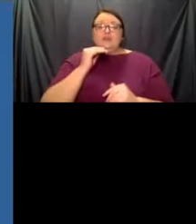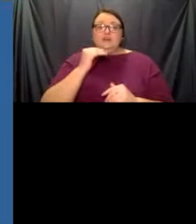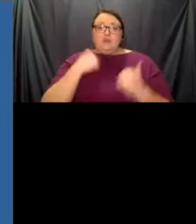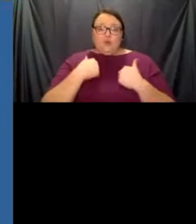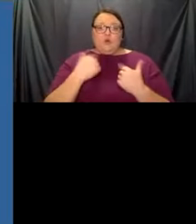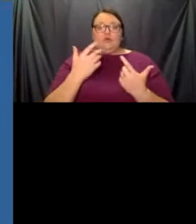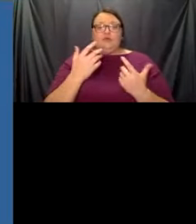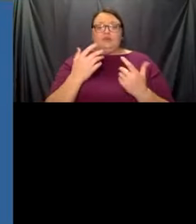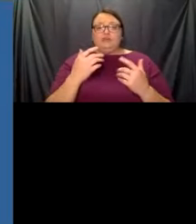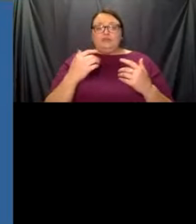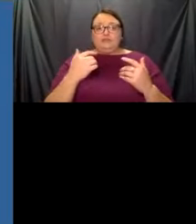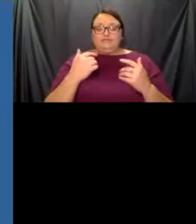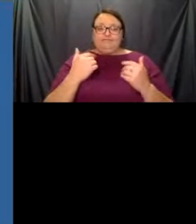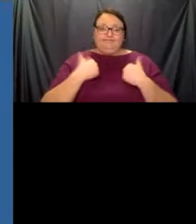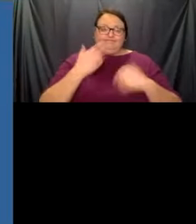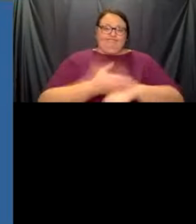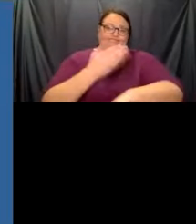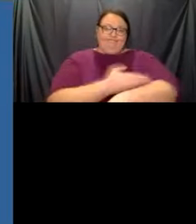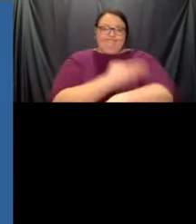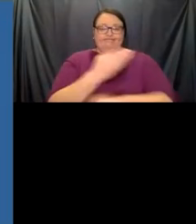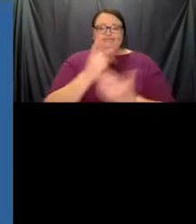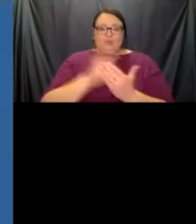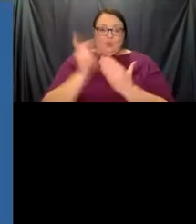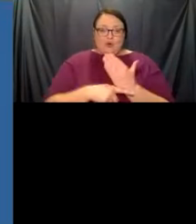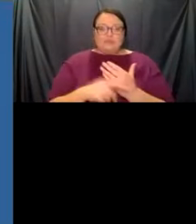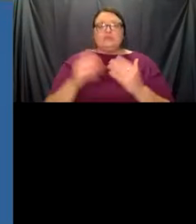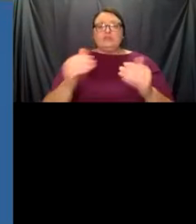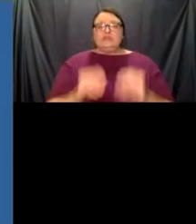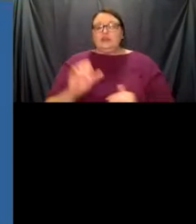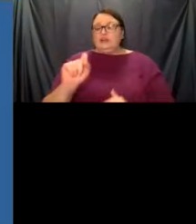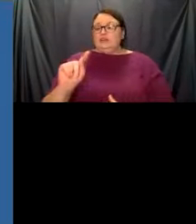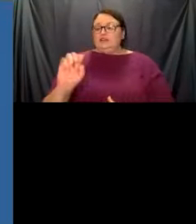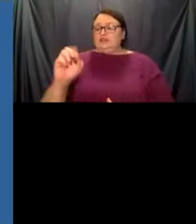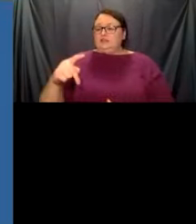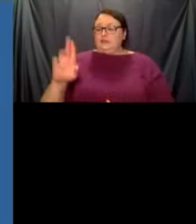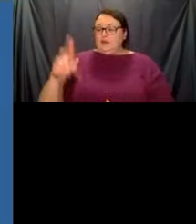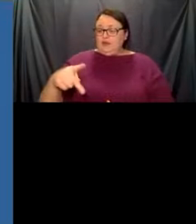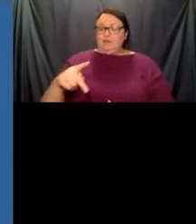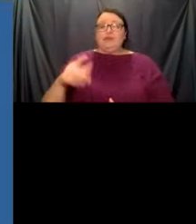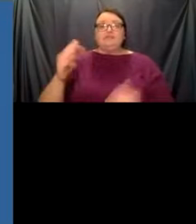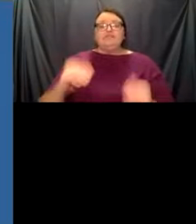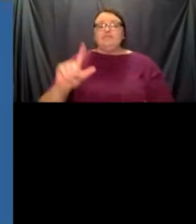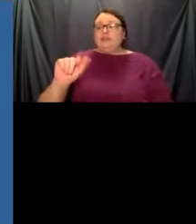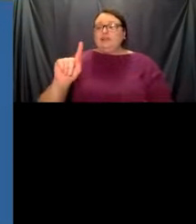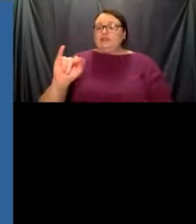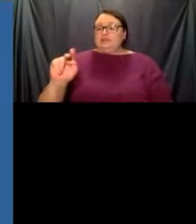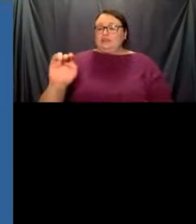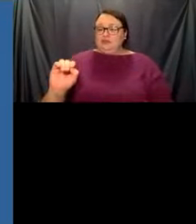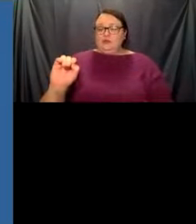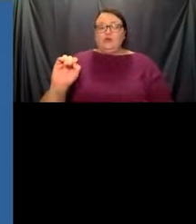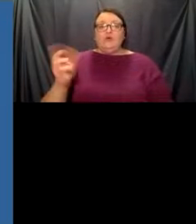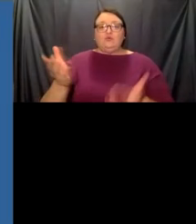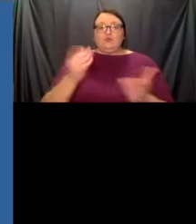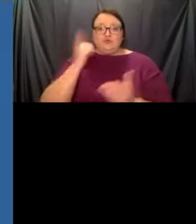El programa Mejoras Públicas CDBG sirvió a 3,190 personas.